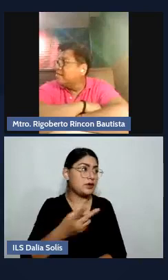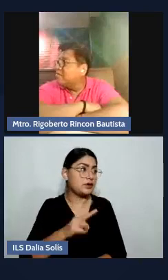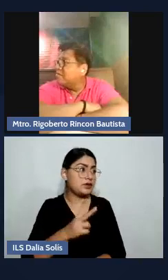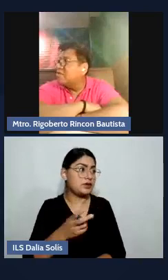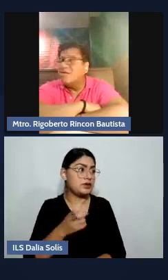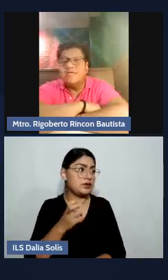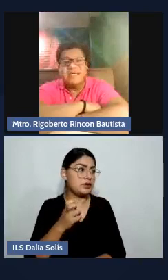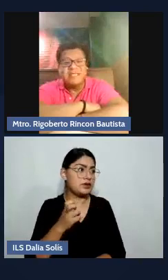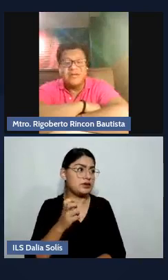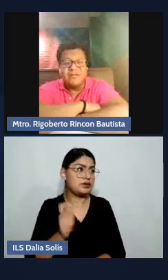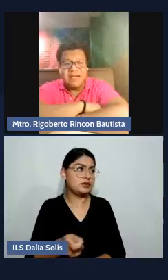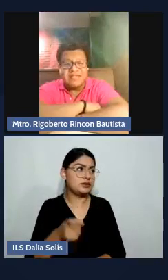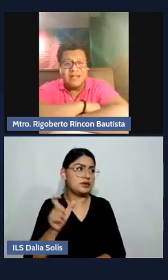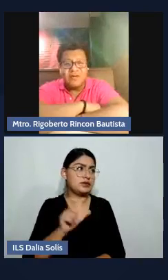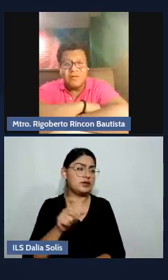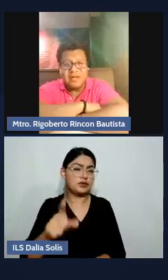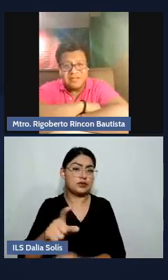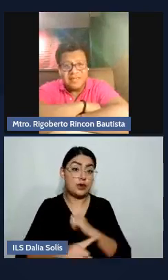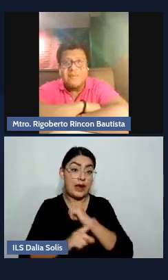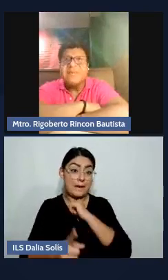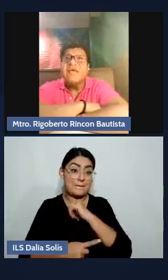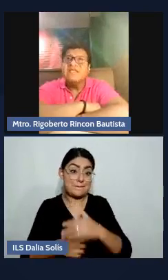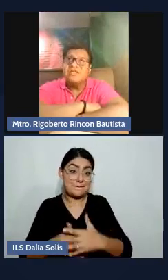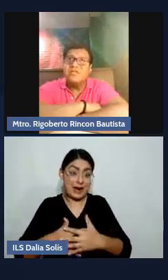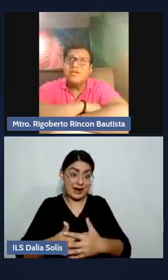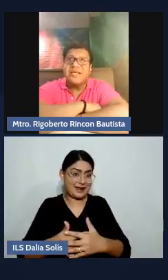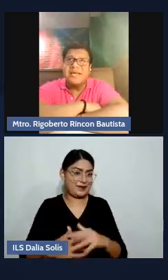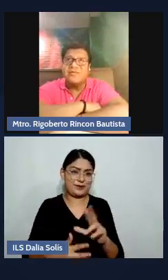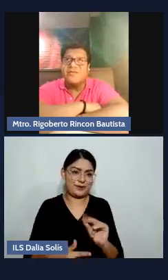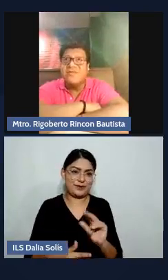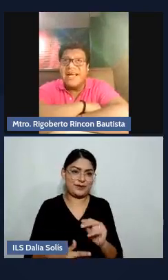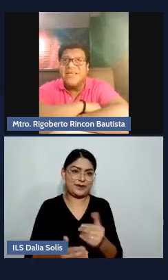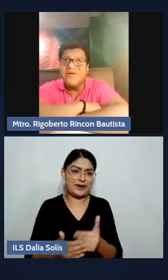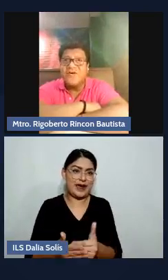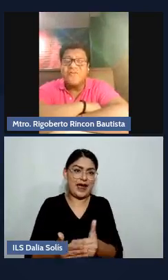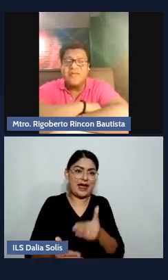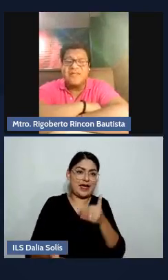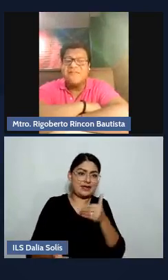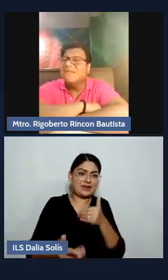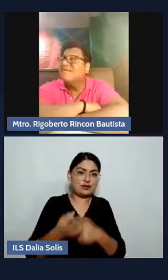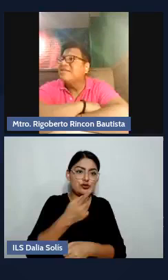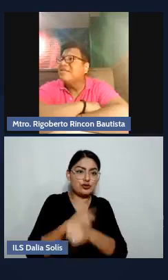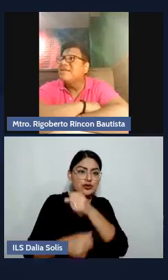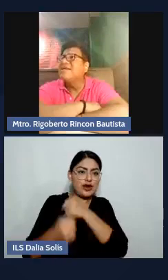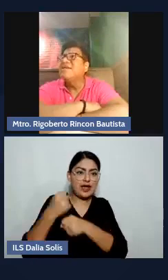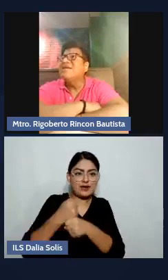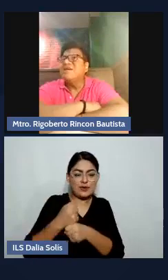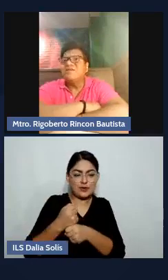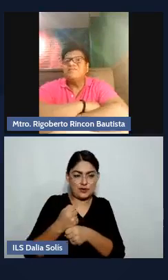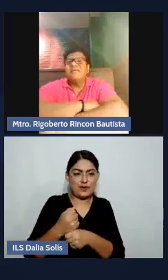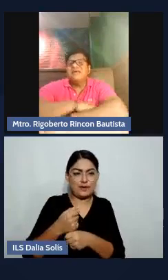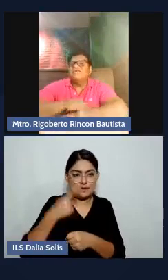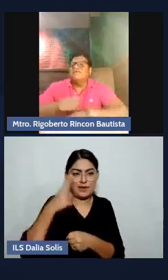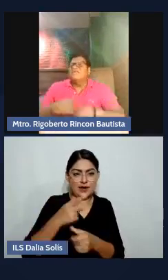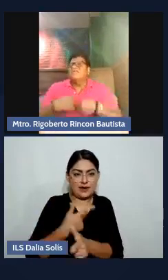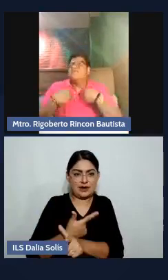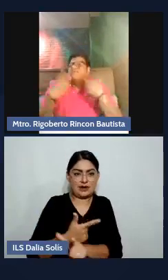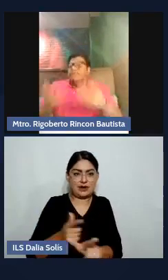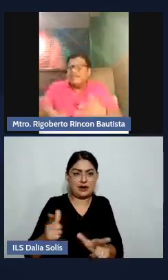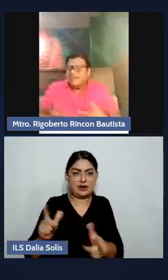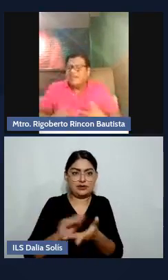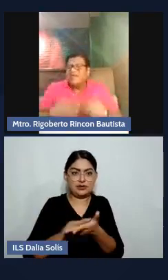que ya estoy embarazado o embarazada. Se supone que es un año completamente digamos así,